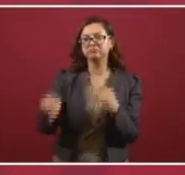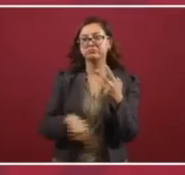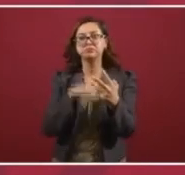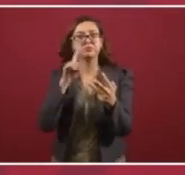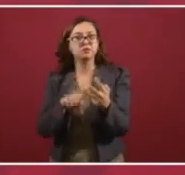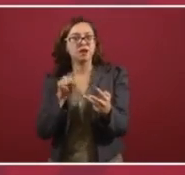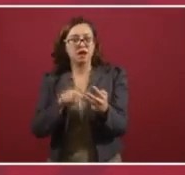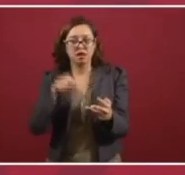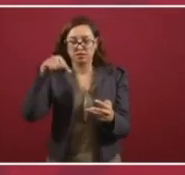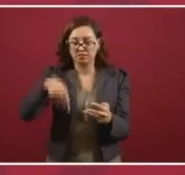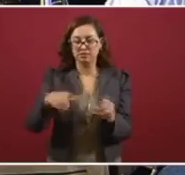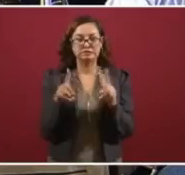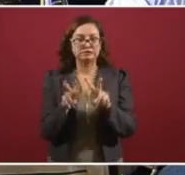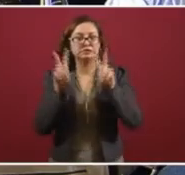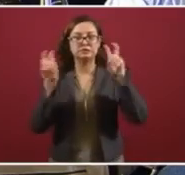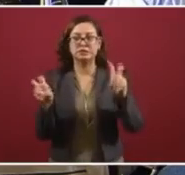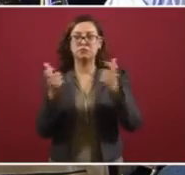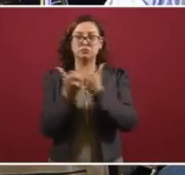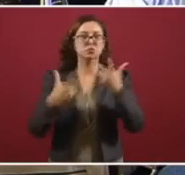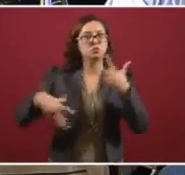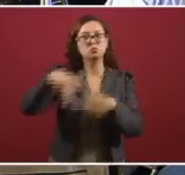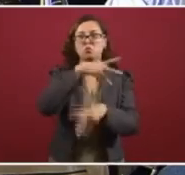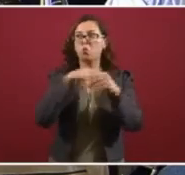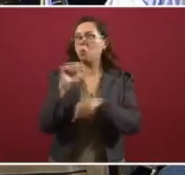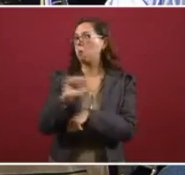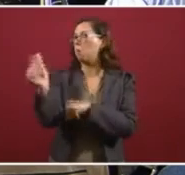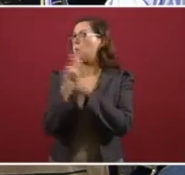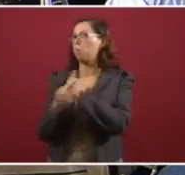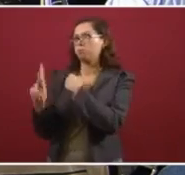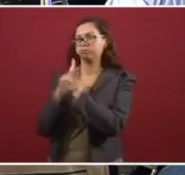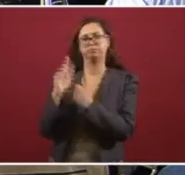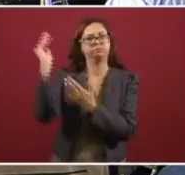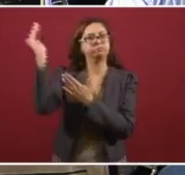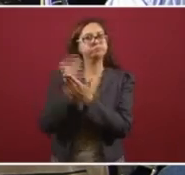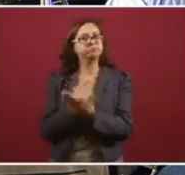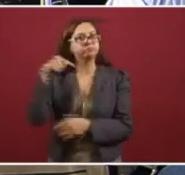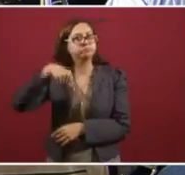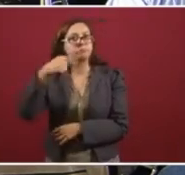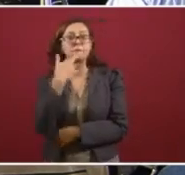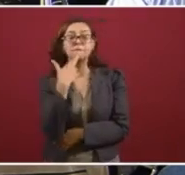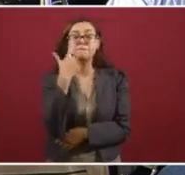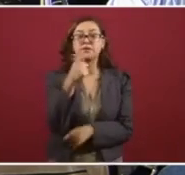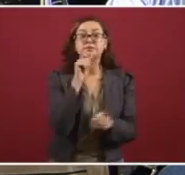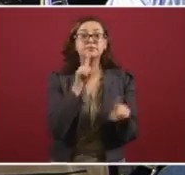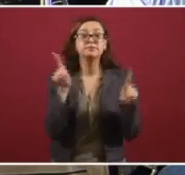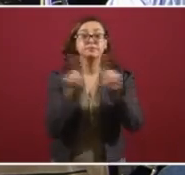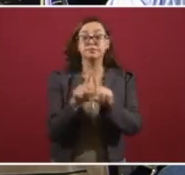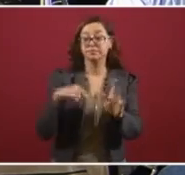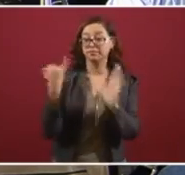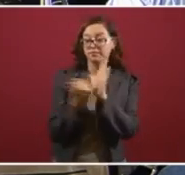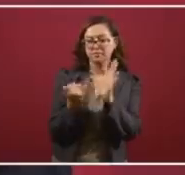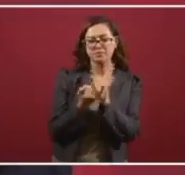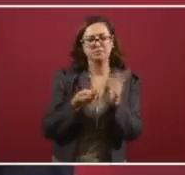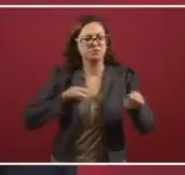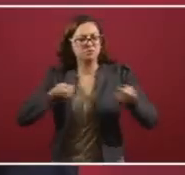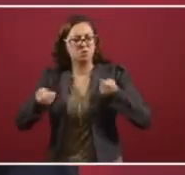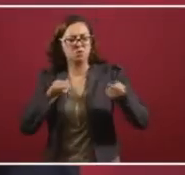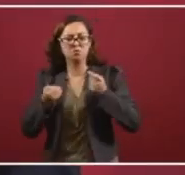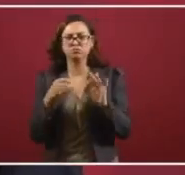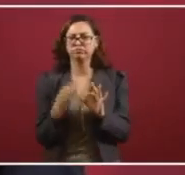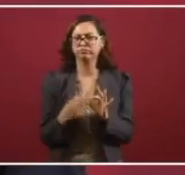macroeconómica envidiable las finanzas se han manejado con una pulcritud impresionante